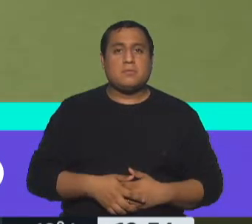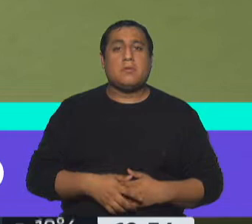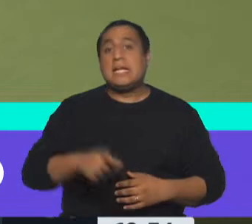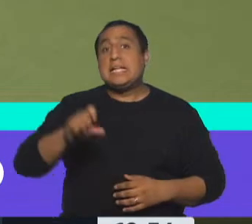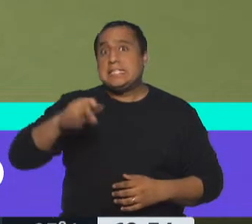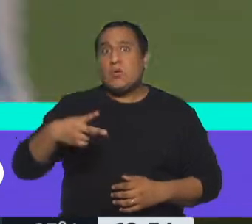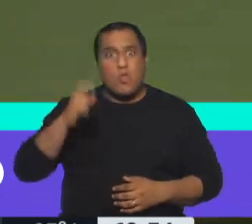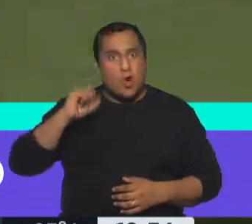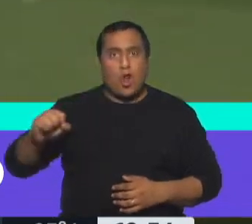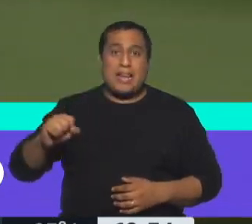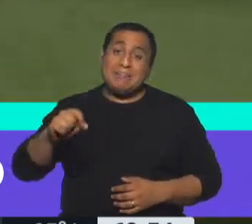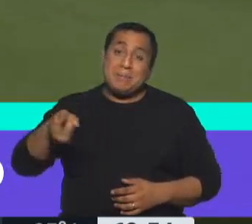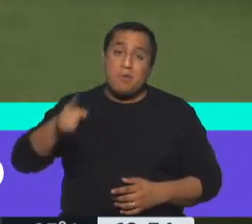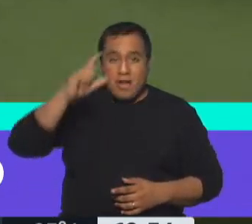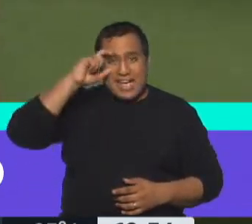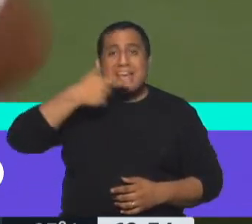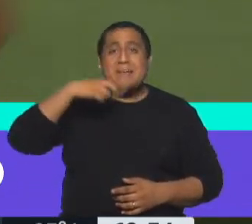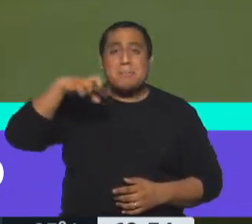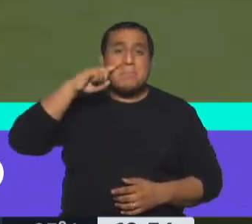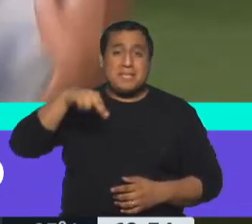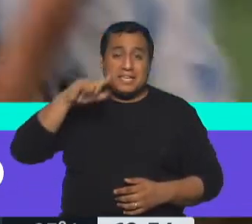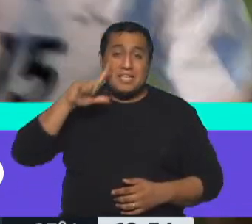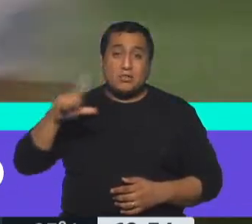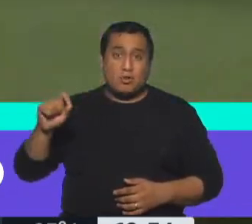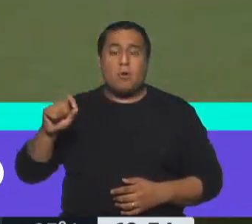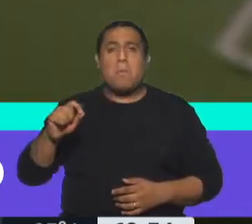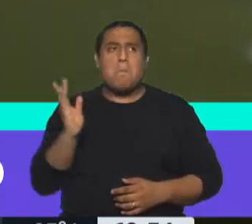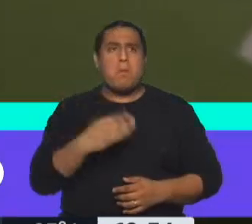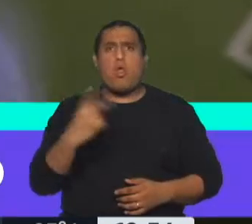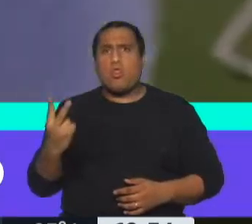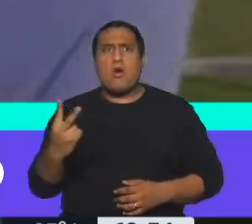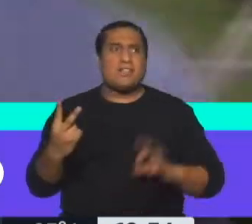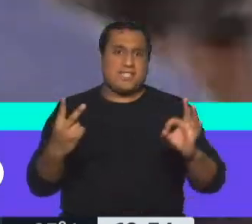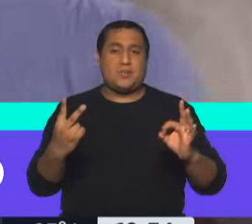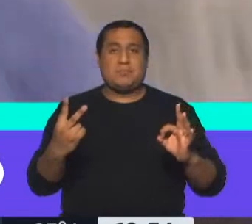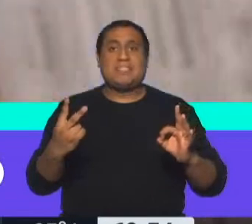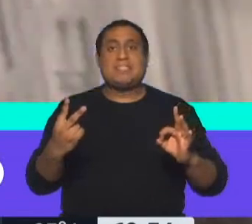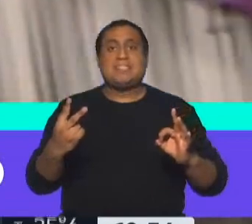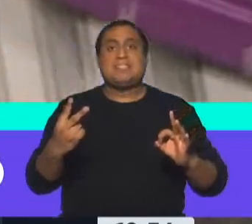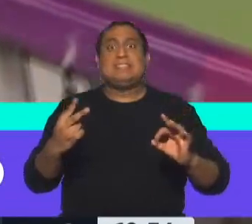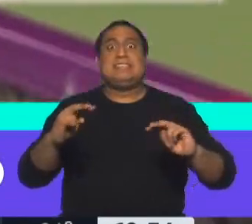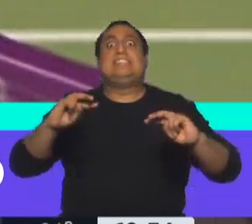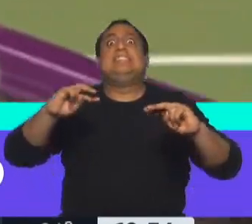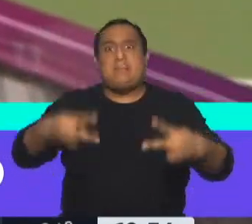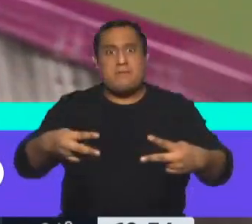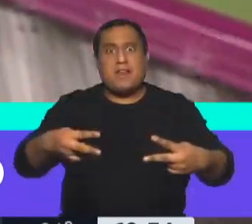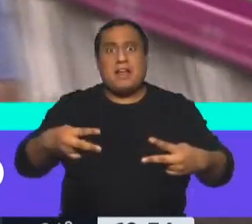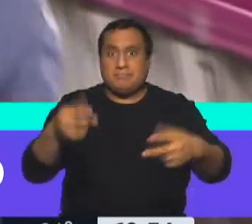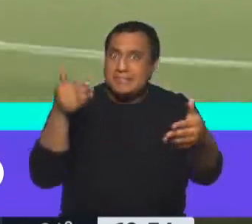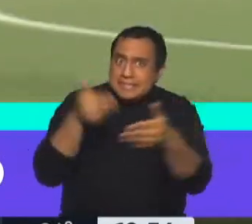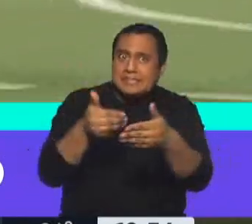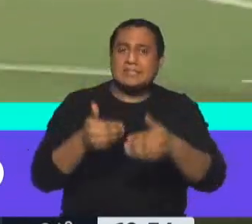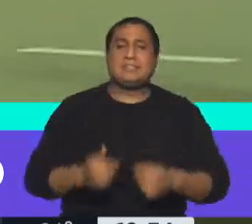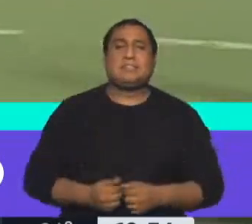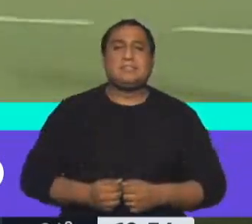Espinillo. El triunfo sobre España fue 2-0. La semifinal está allí en puerta.